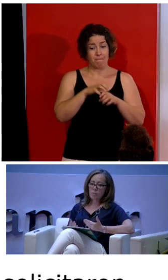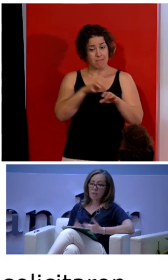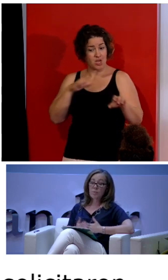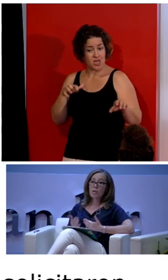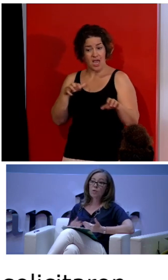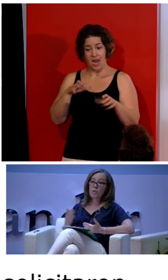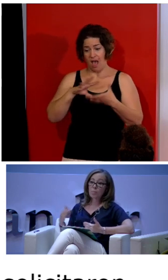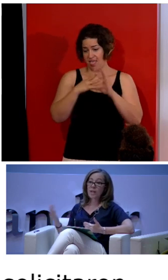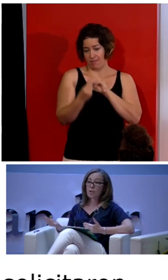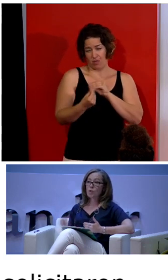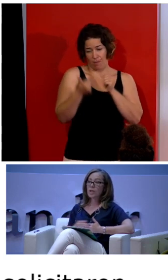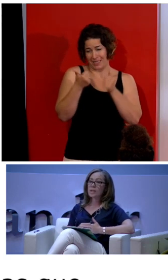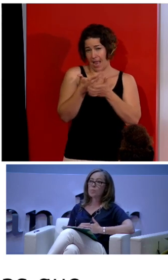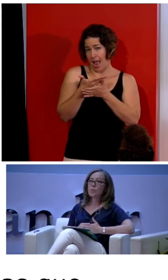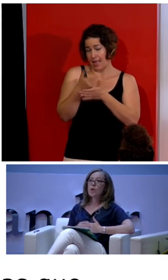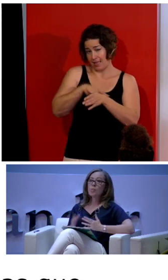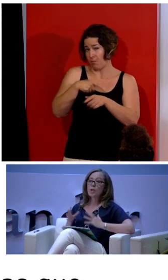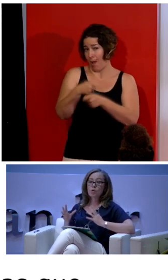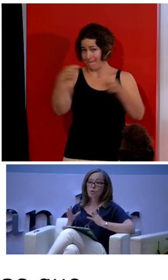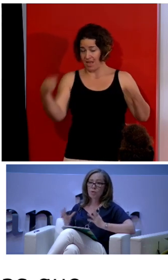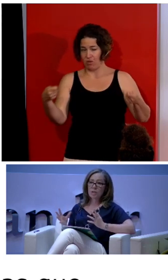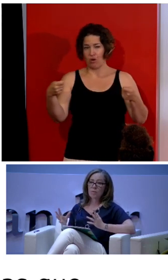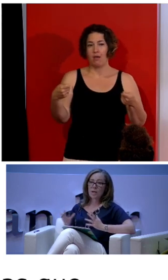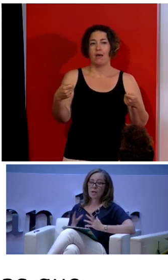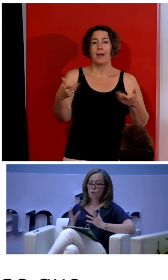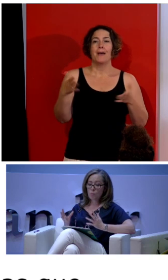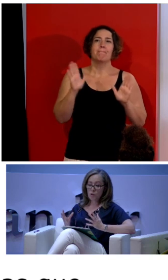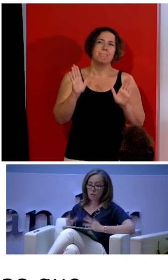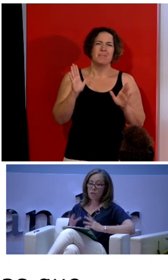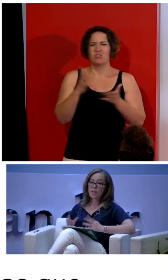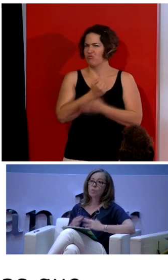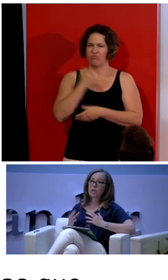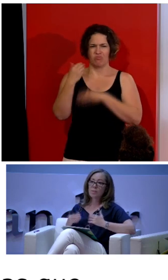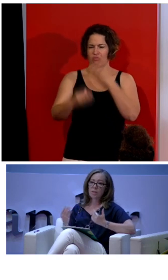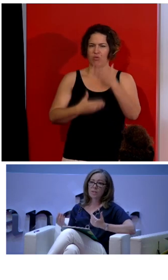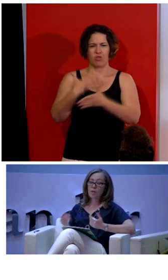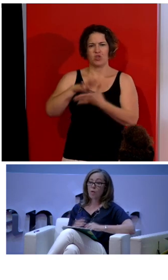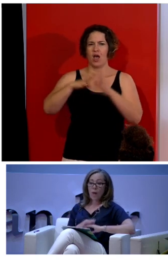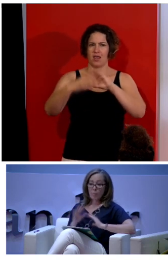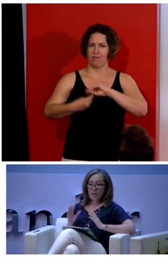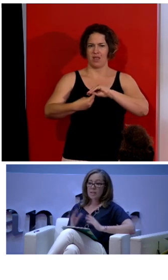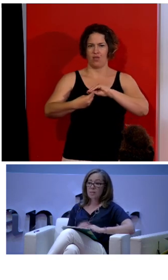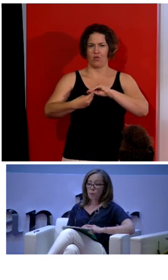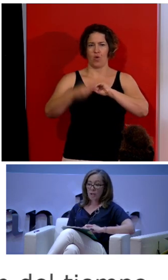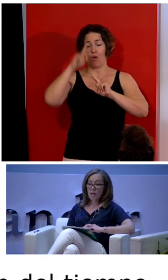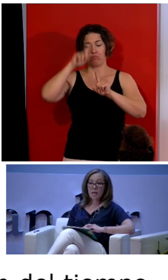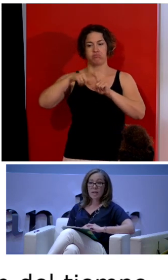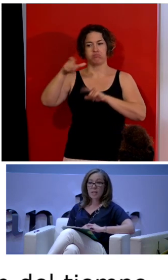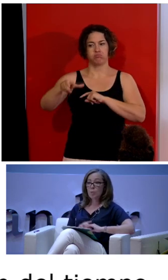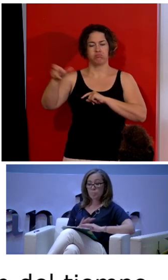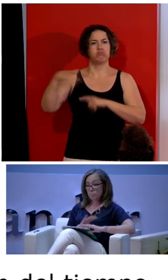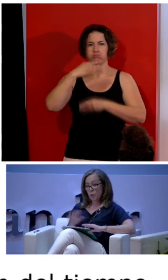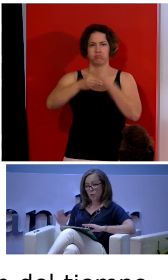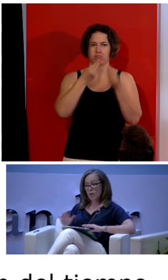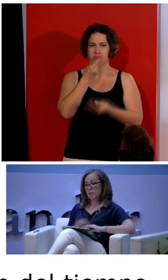Mayoritariamente era una adaptación de ampliación del tiempo, pero todo el proceso selectivo estaba adaptado para que se pudiera